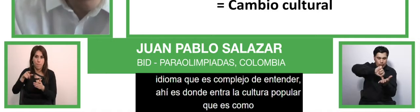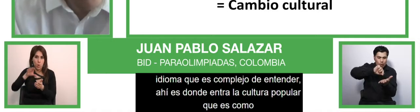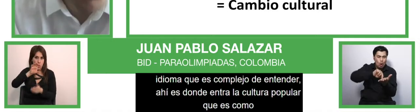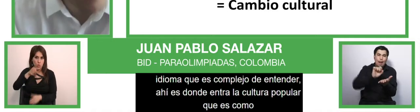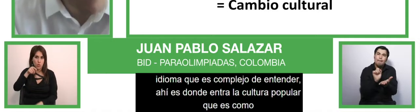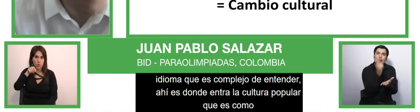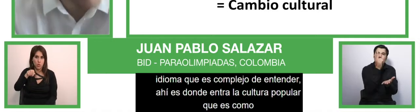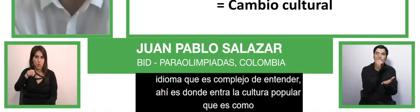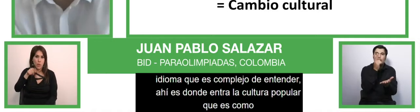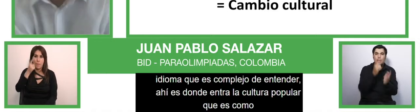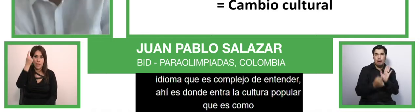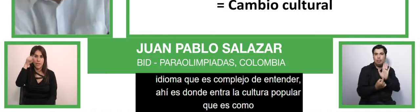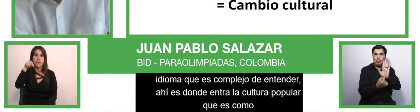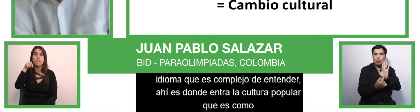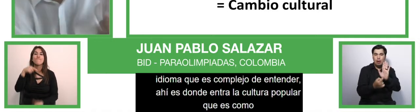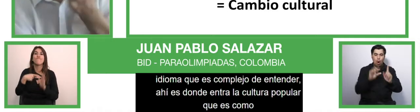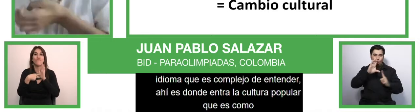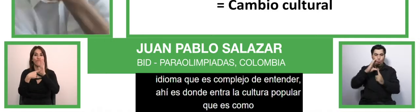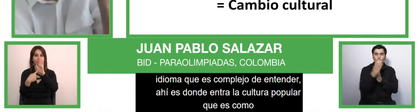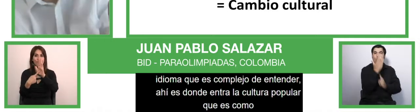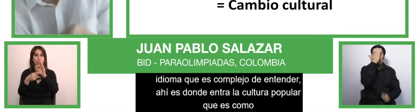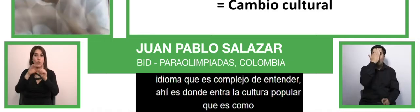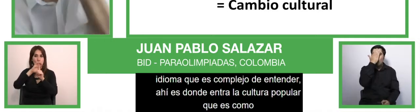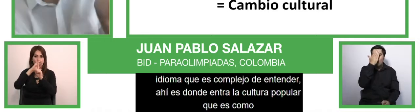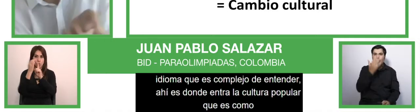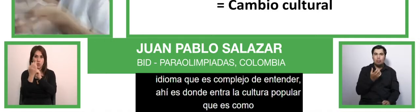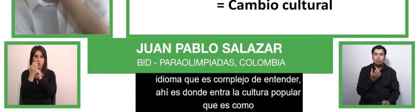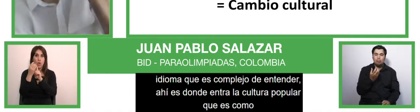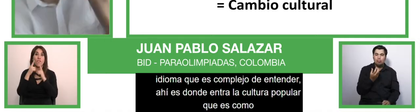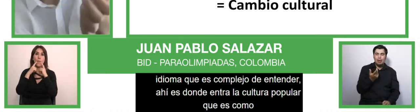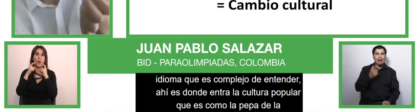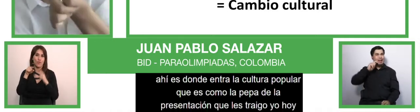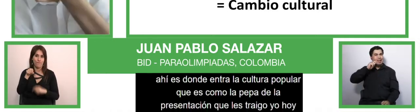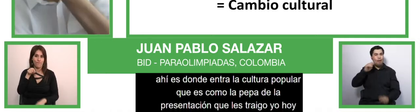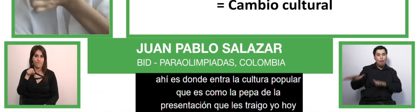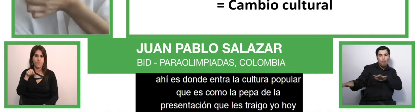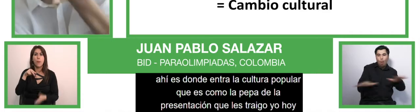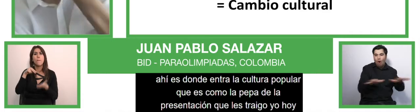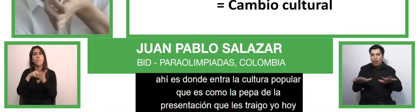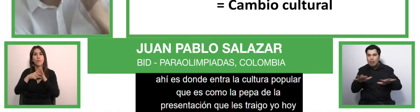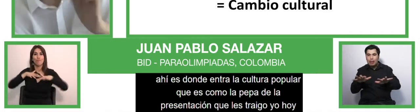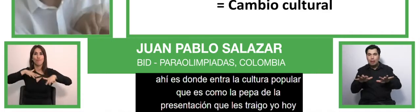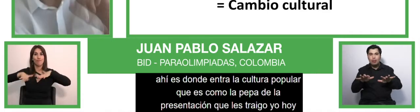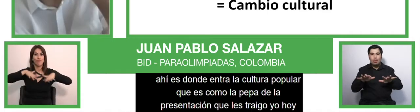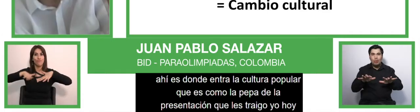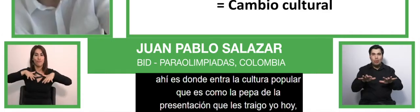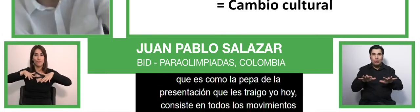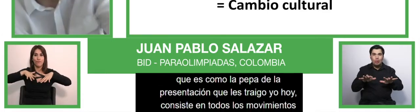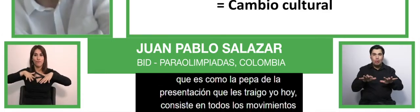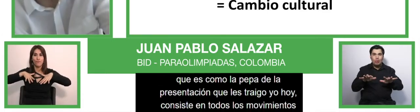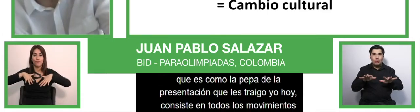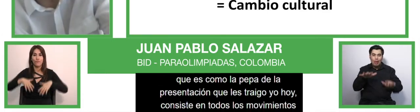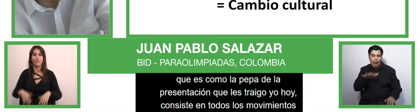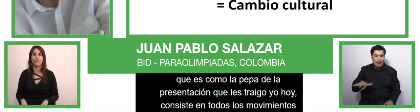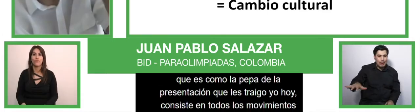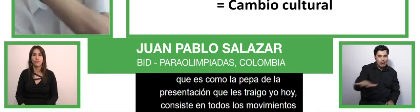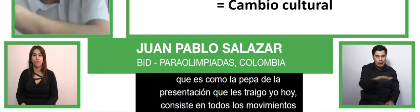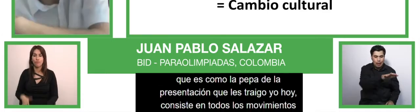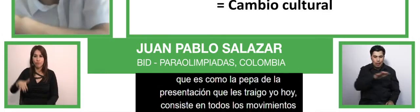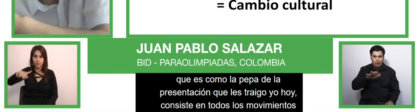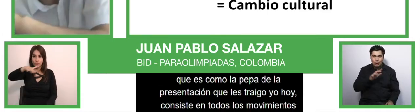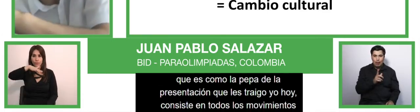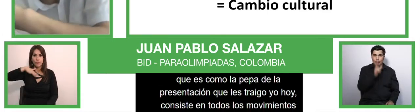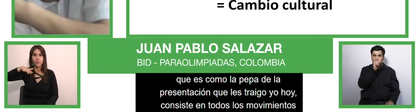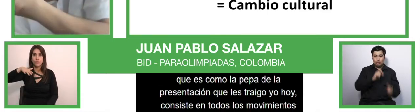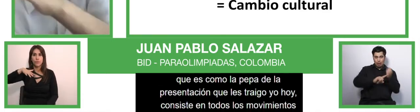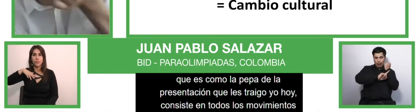hoy. Cultura popular consiste en todos los movimientos alrededor de esto que traducen ese lenguaje de algunos abogados para que